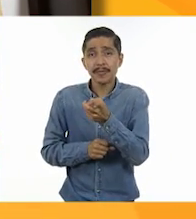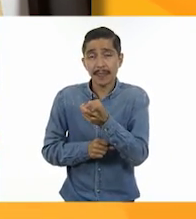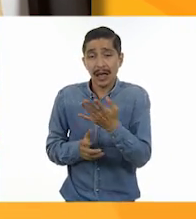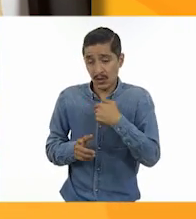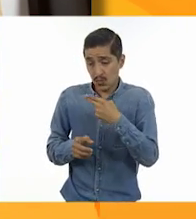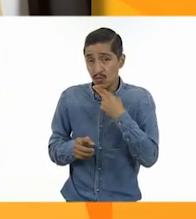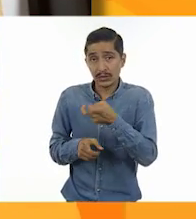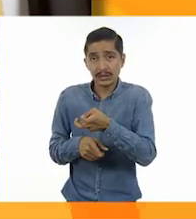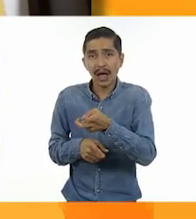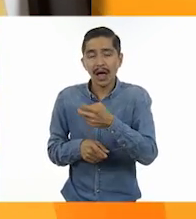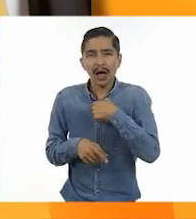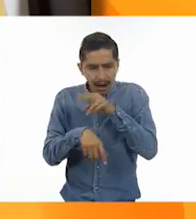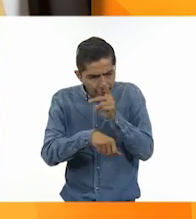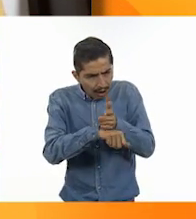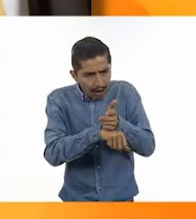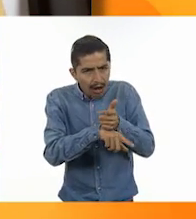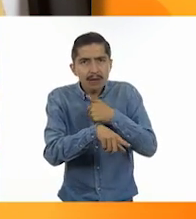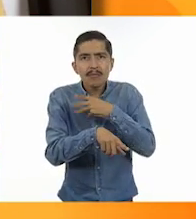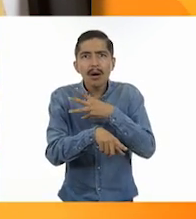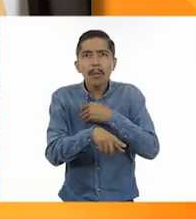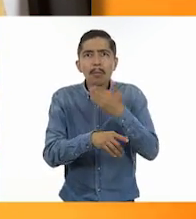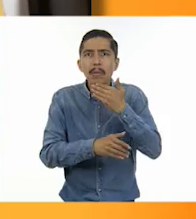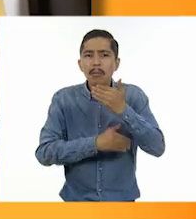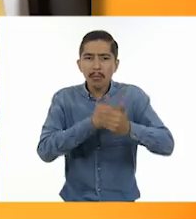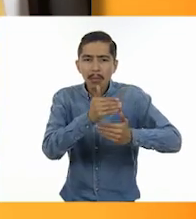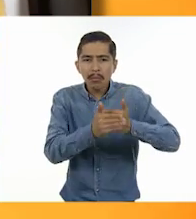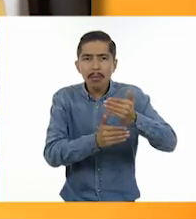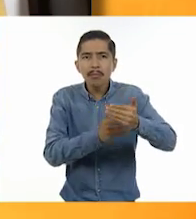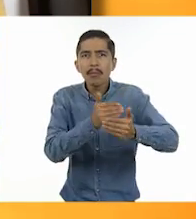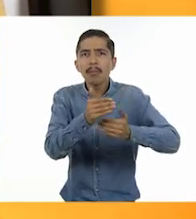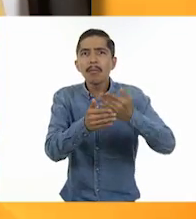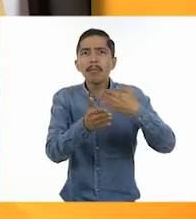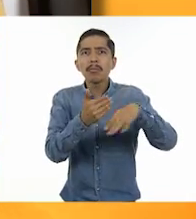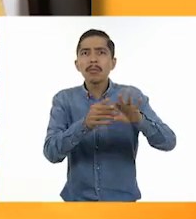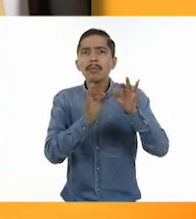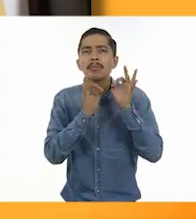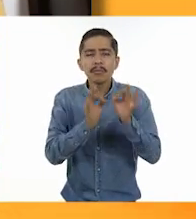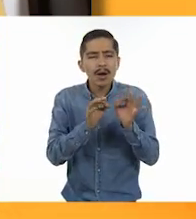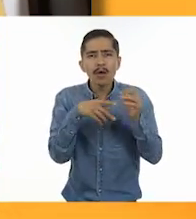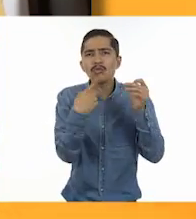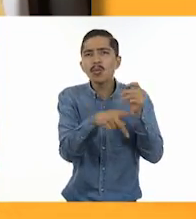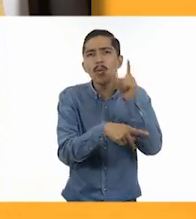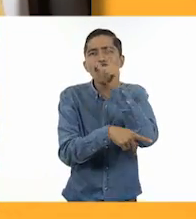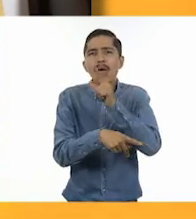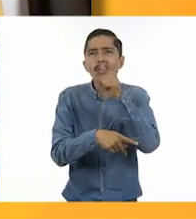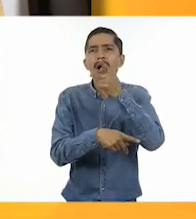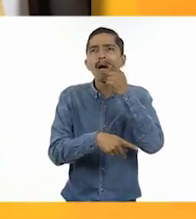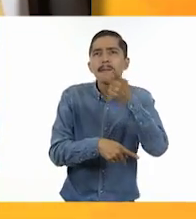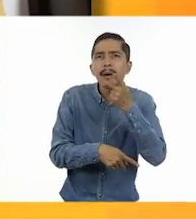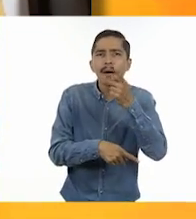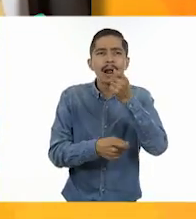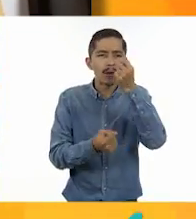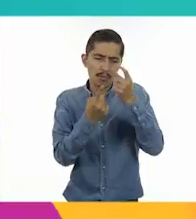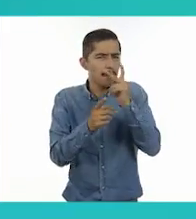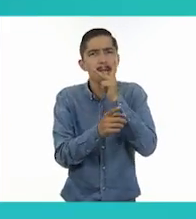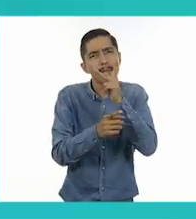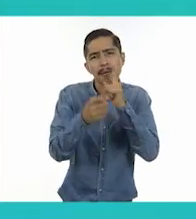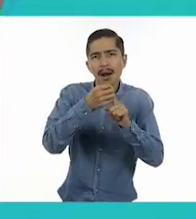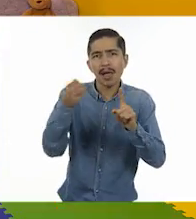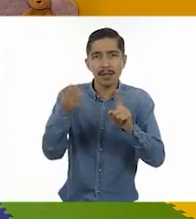herramientas, yo he notado que mi hijo ha avanzado en cuanto a su lenguaje, en cuanto a la pronunciación de algunas